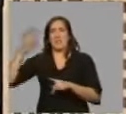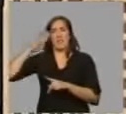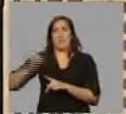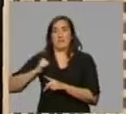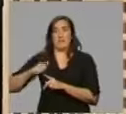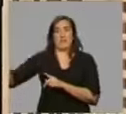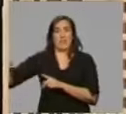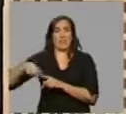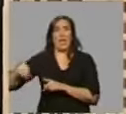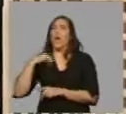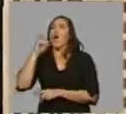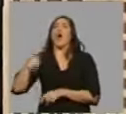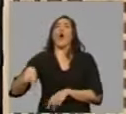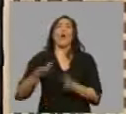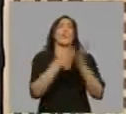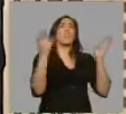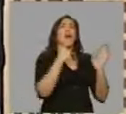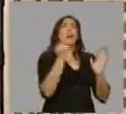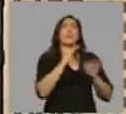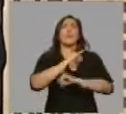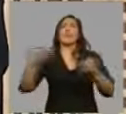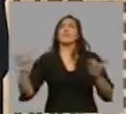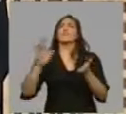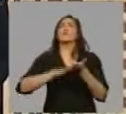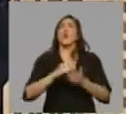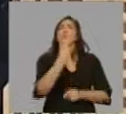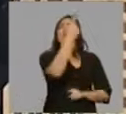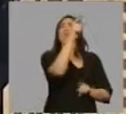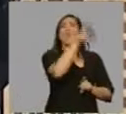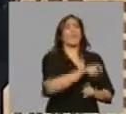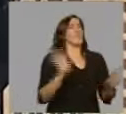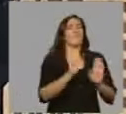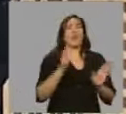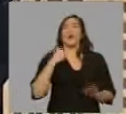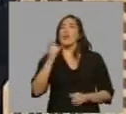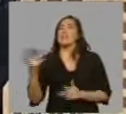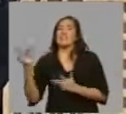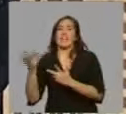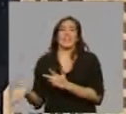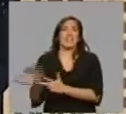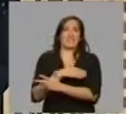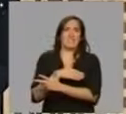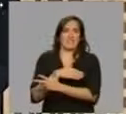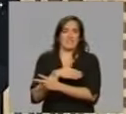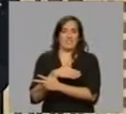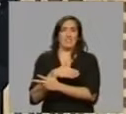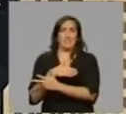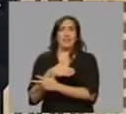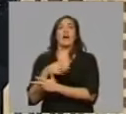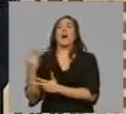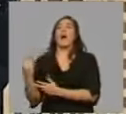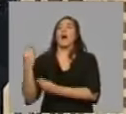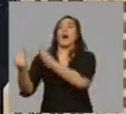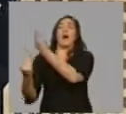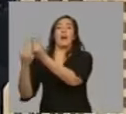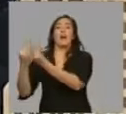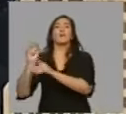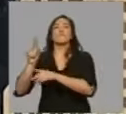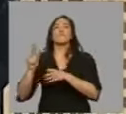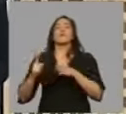informaban acerca de uno, no. Son los jefes de las tres fuerzas y también quienes deben asumir en el Estado